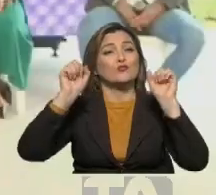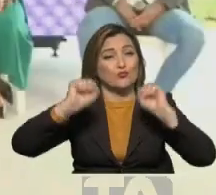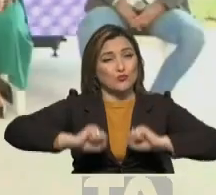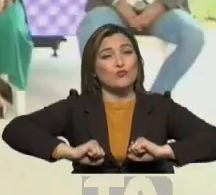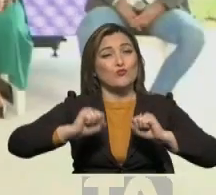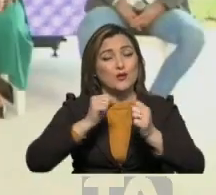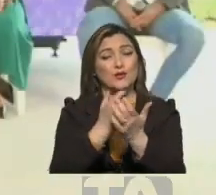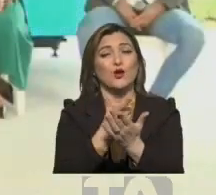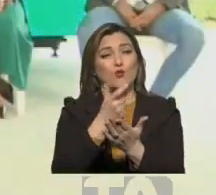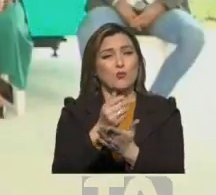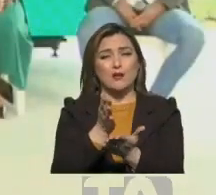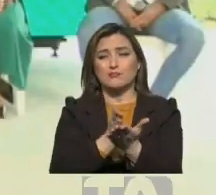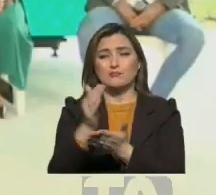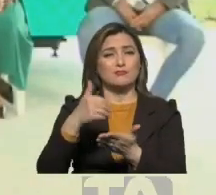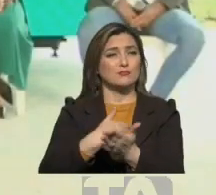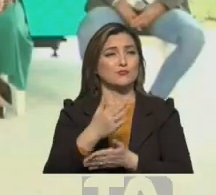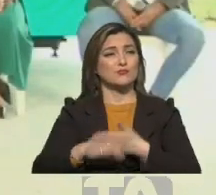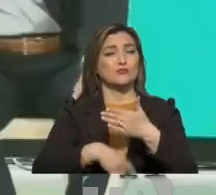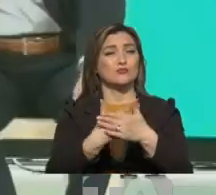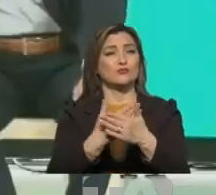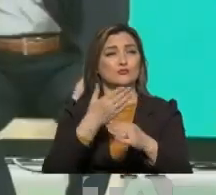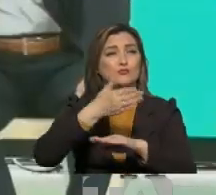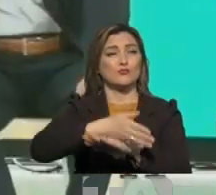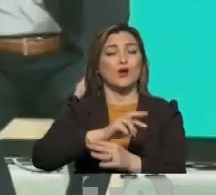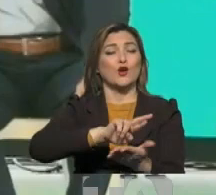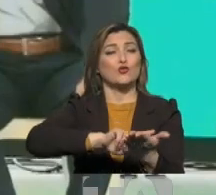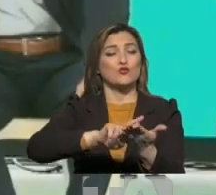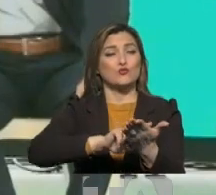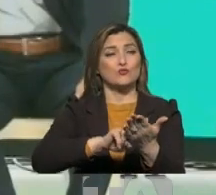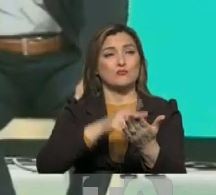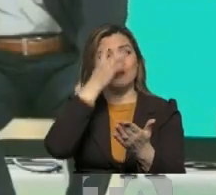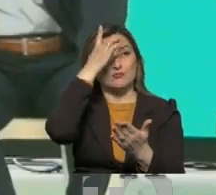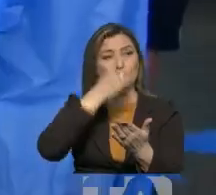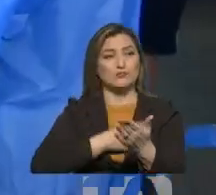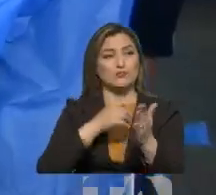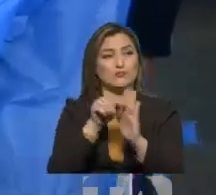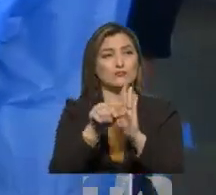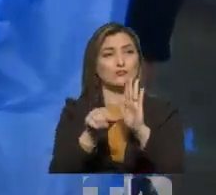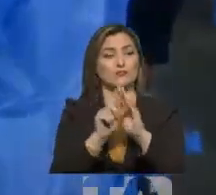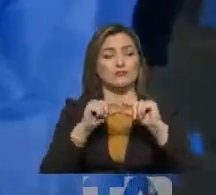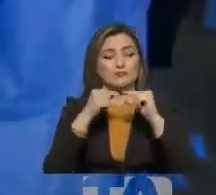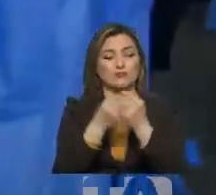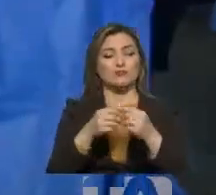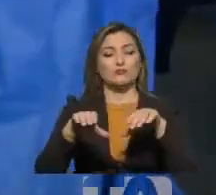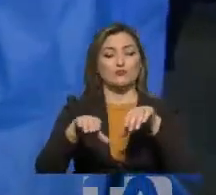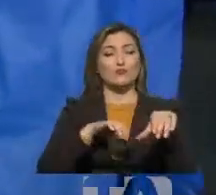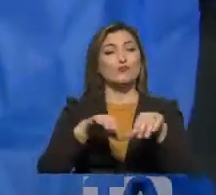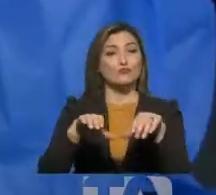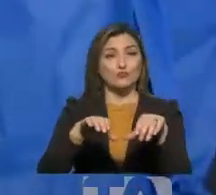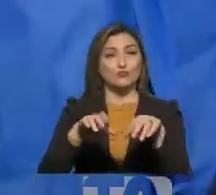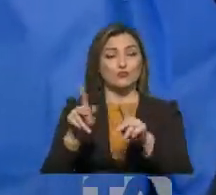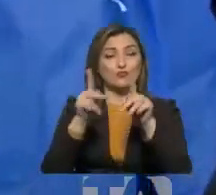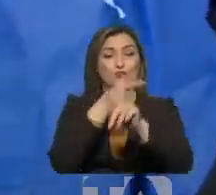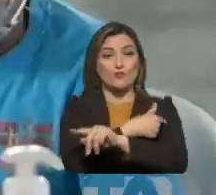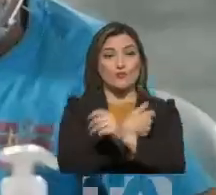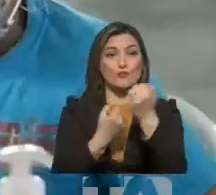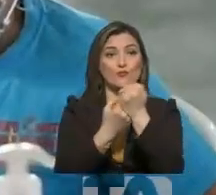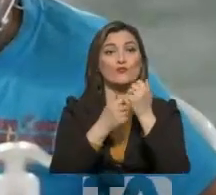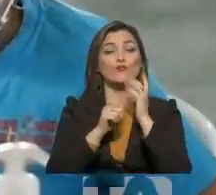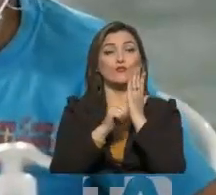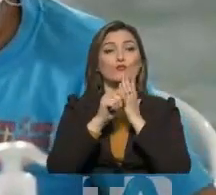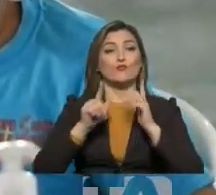acceder se espera una próxima reunión del equipo de transición para definir detalles de la unidad coordinadora del plan de vacunación que apoyará al ministerio de